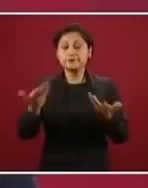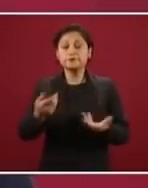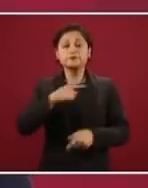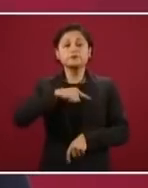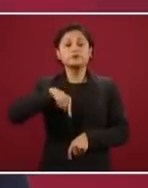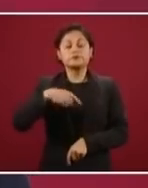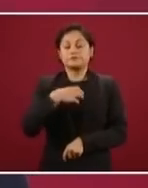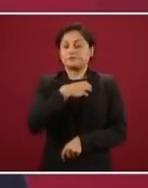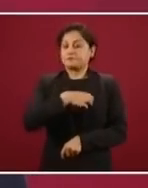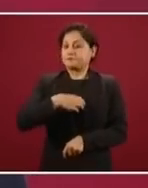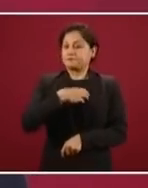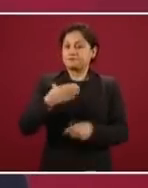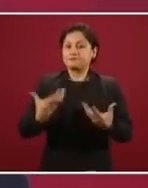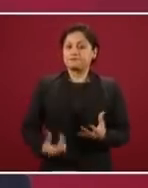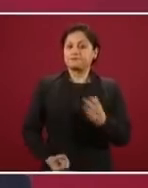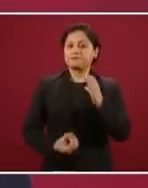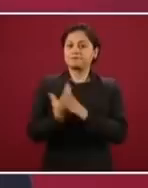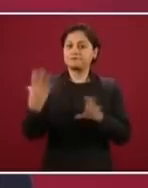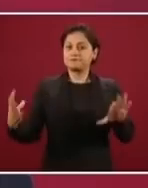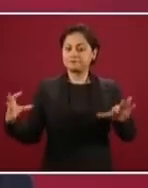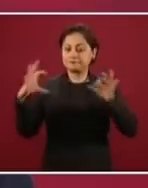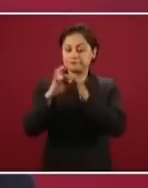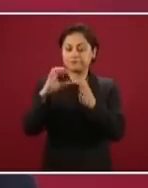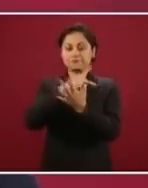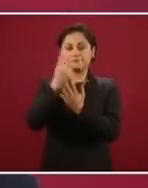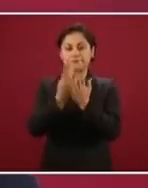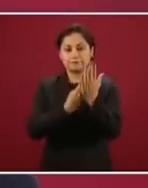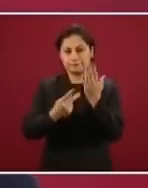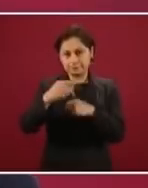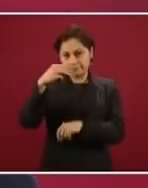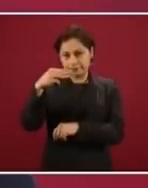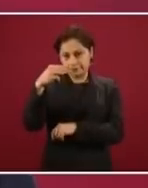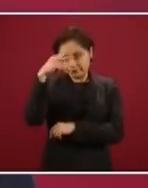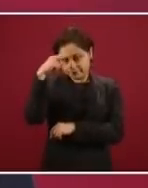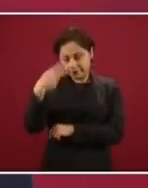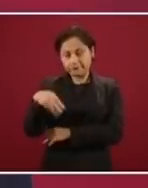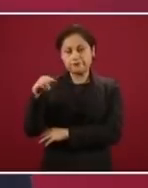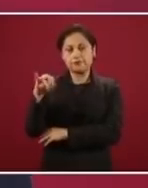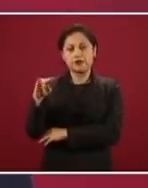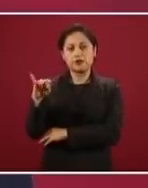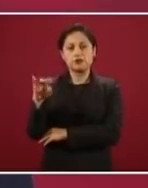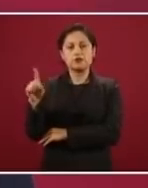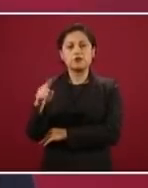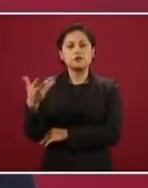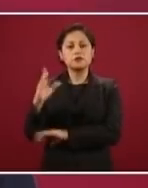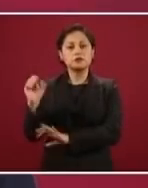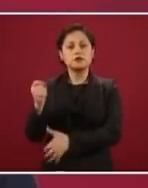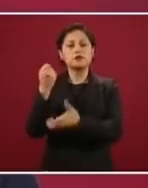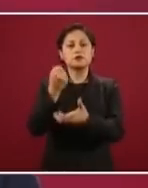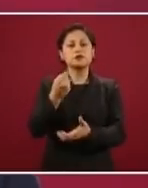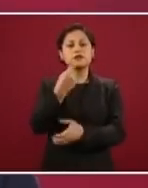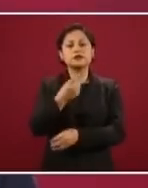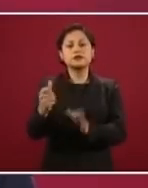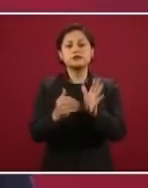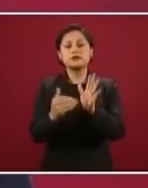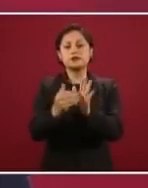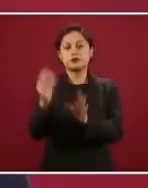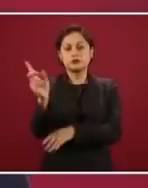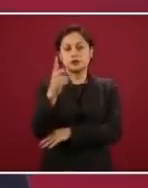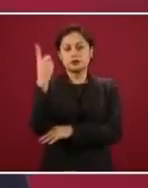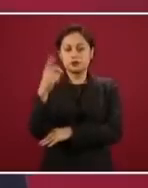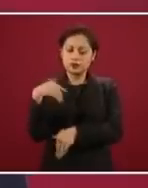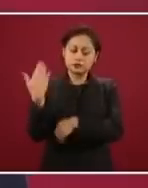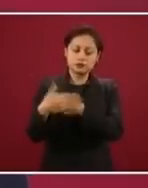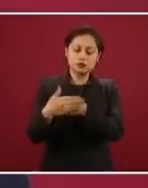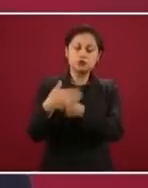mexico una inversión de 1.100 millones de dólares que se llevará a cabo durante los próximos cinco años